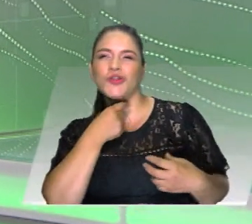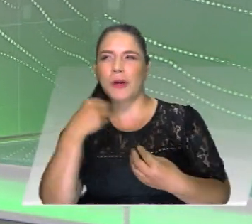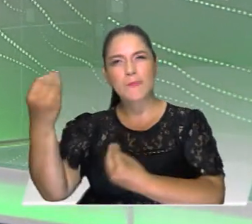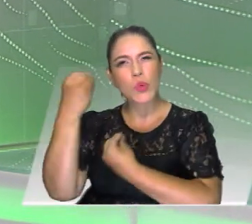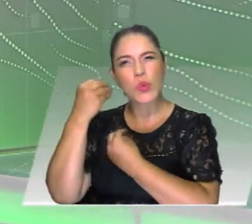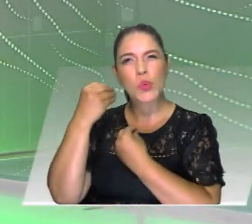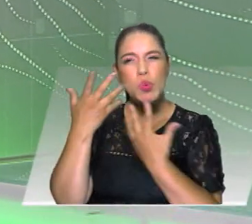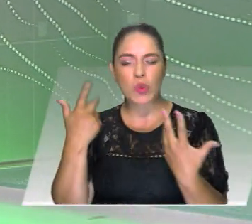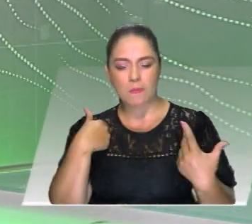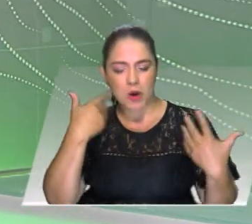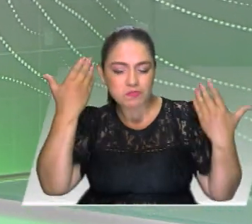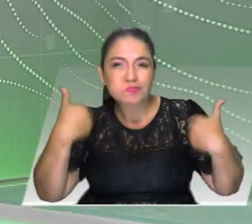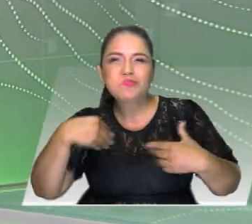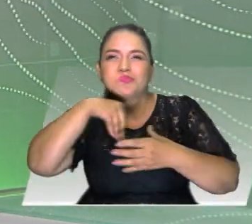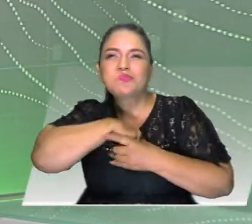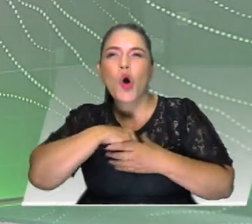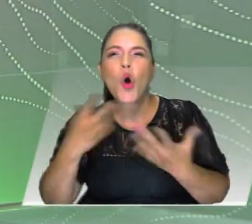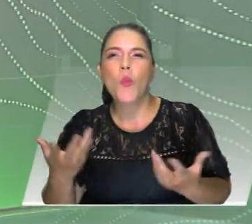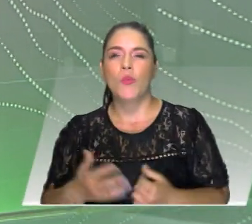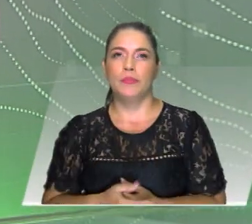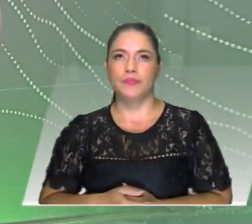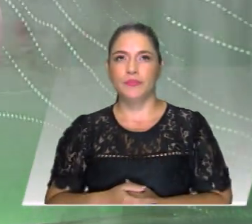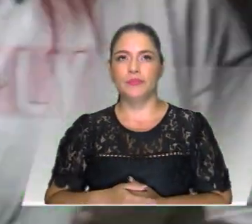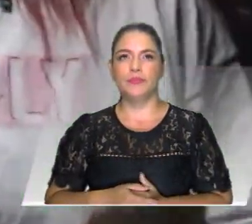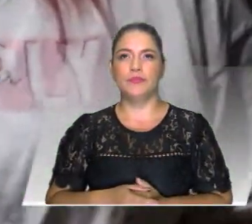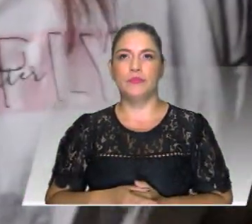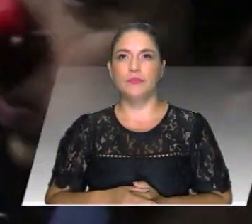encontrar su payaso interior.